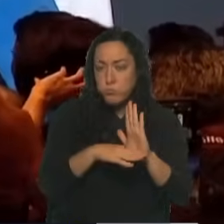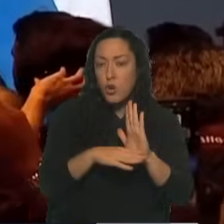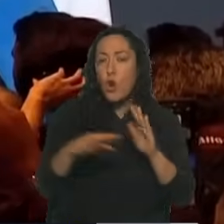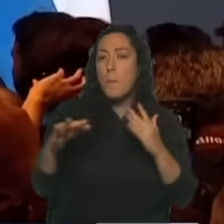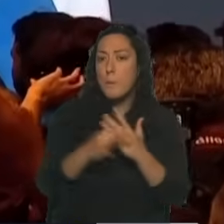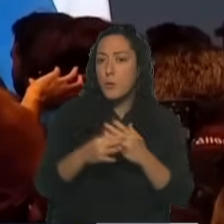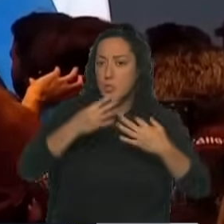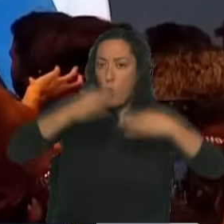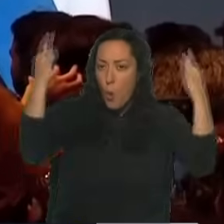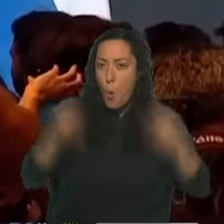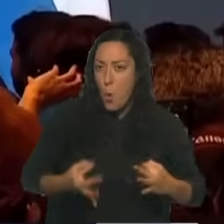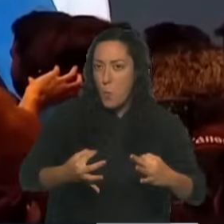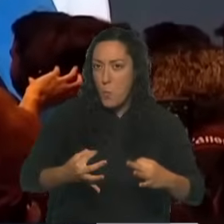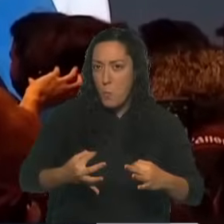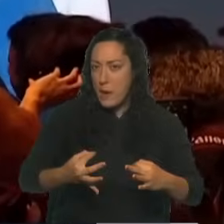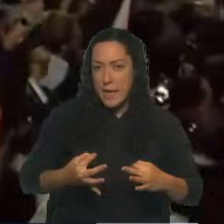compromisos que ha tomado.